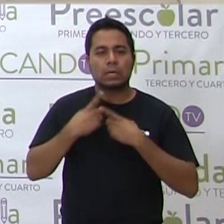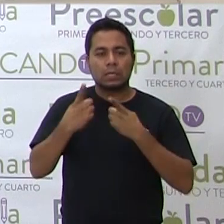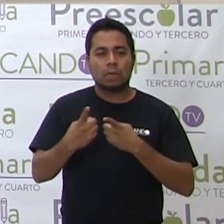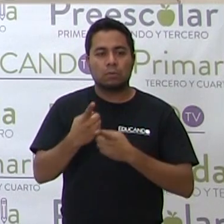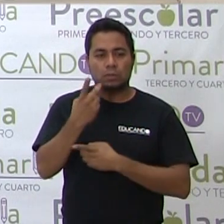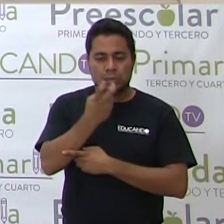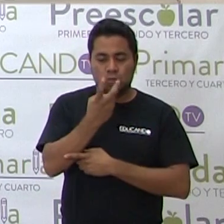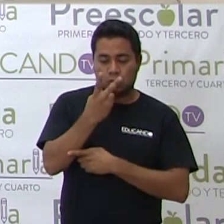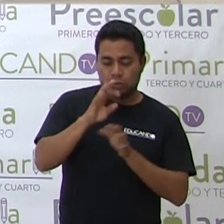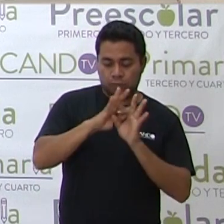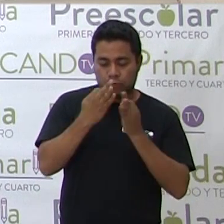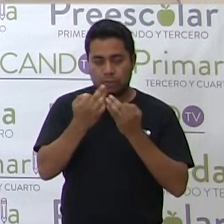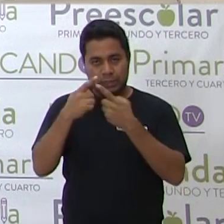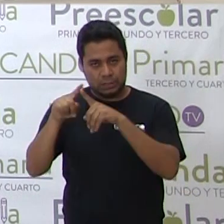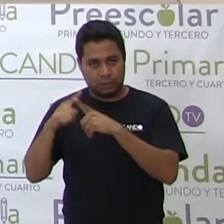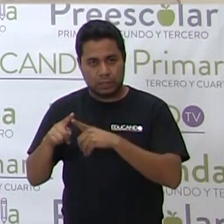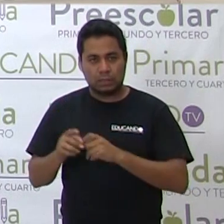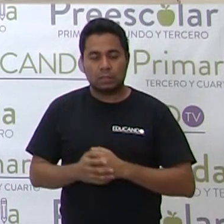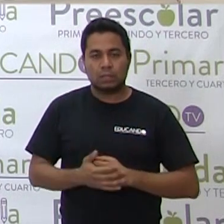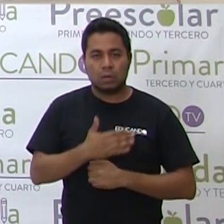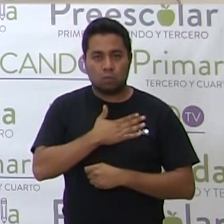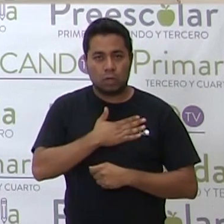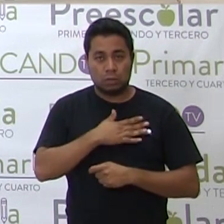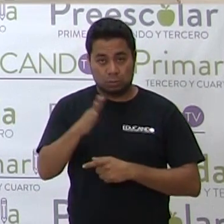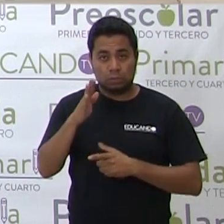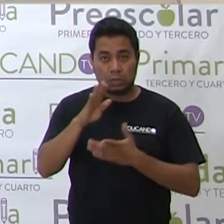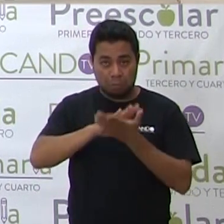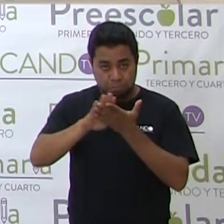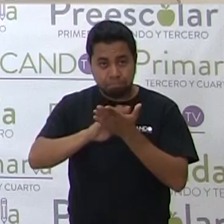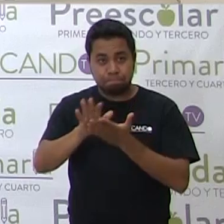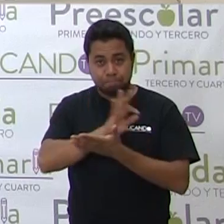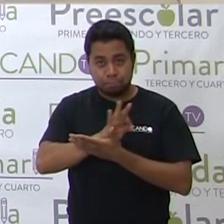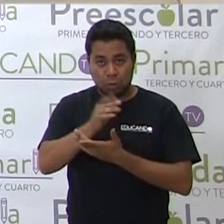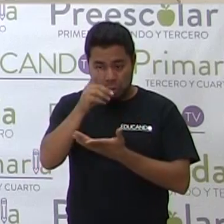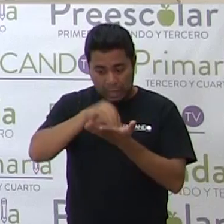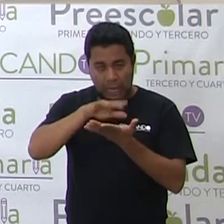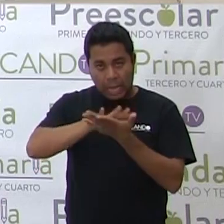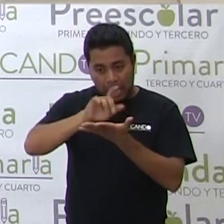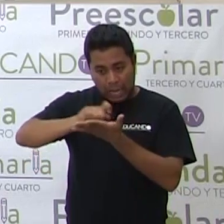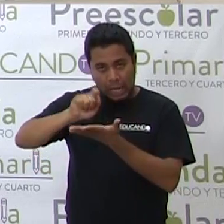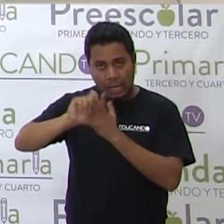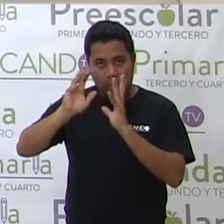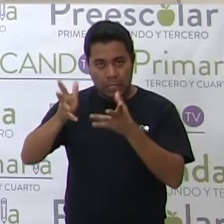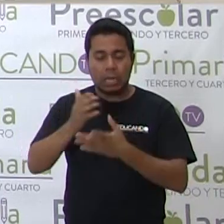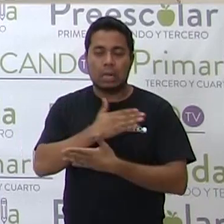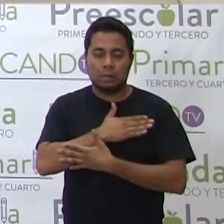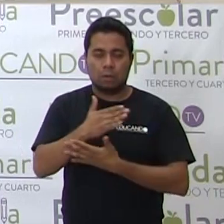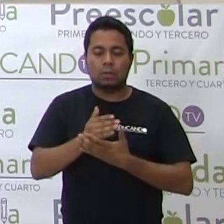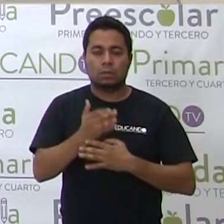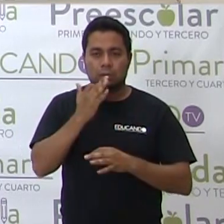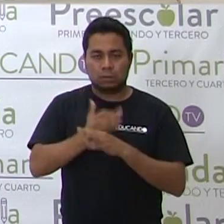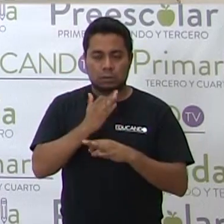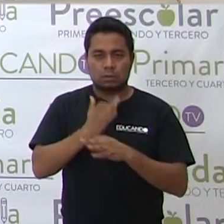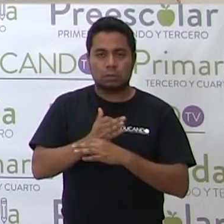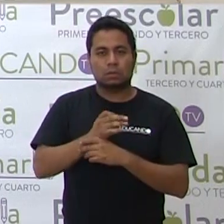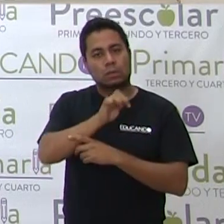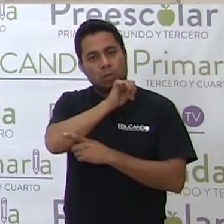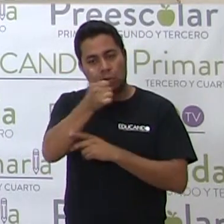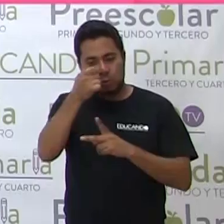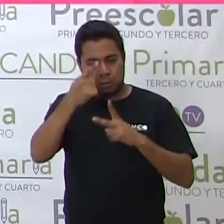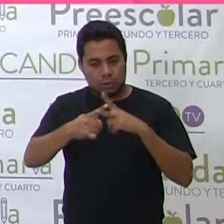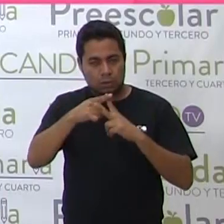por los dos métodos bueno puedo borrar ya tomaron nota Bueno vamos a hacer otro